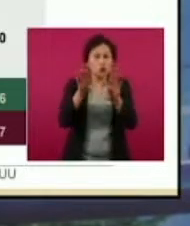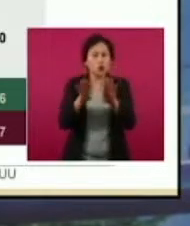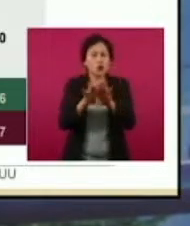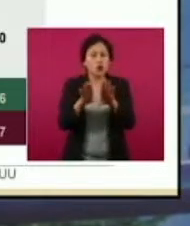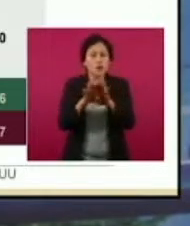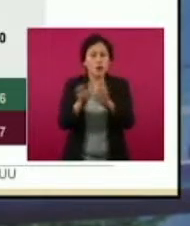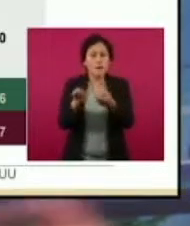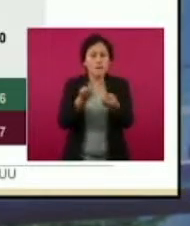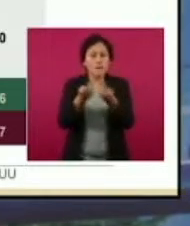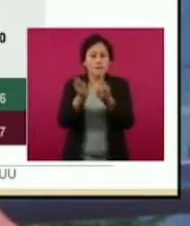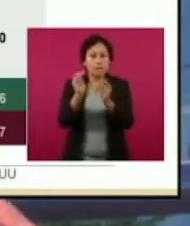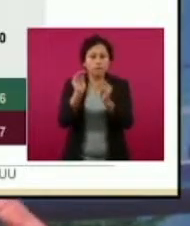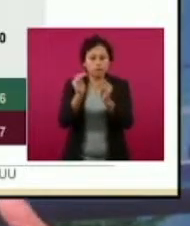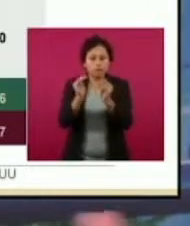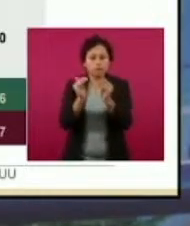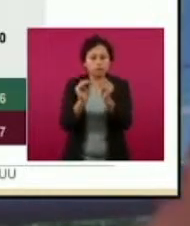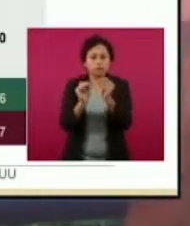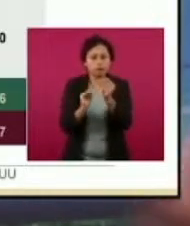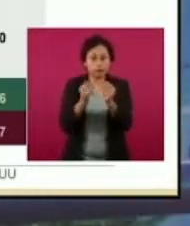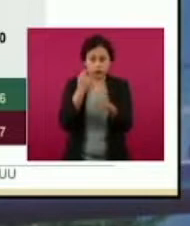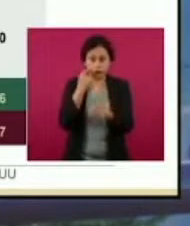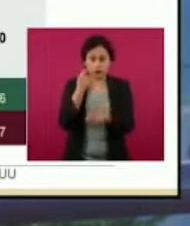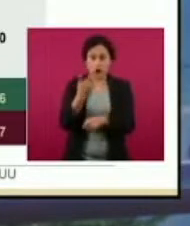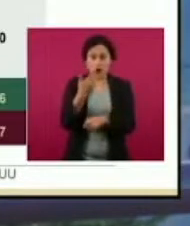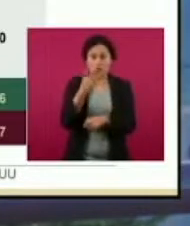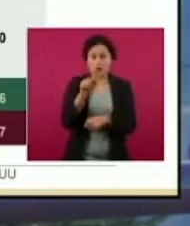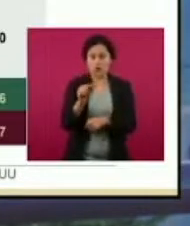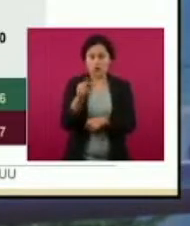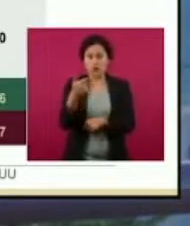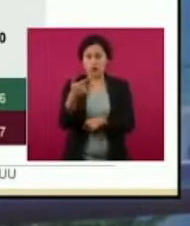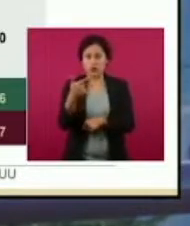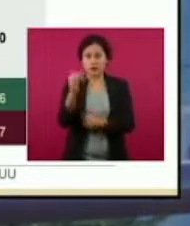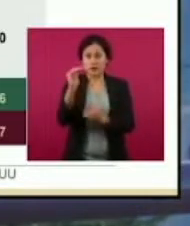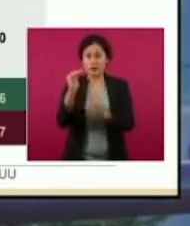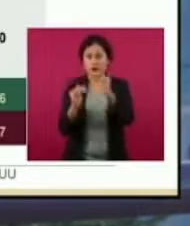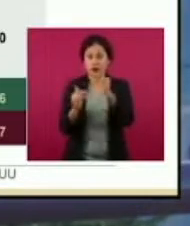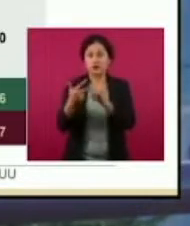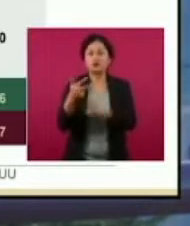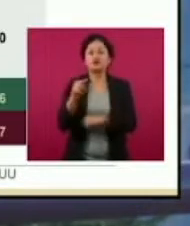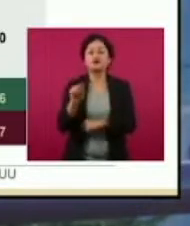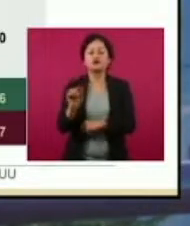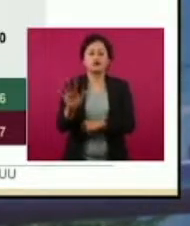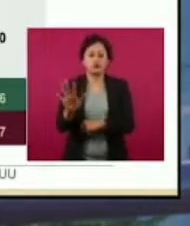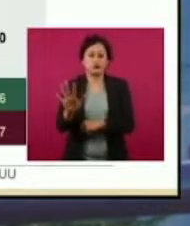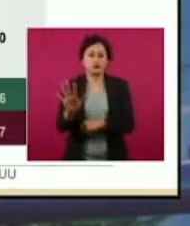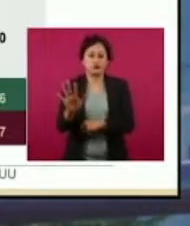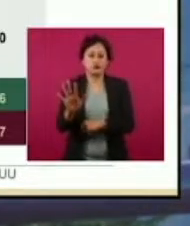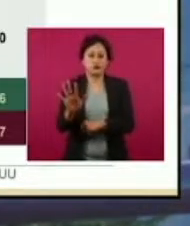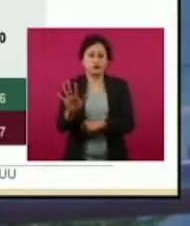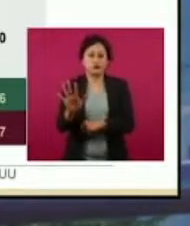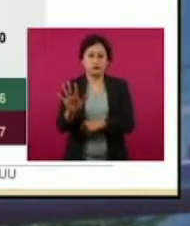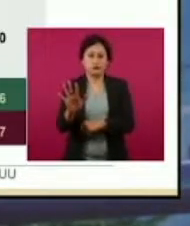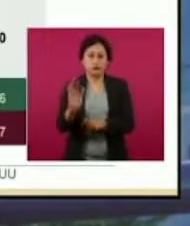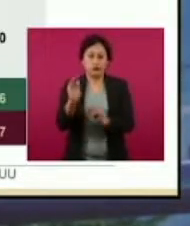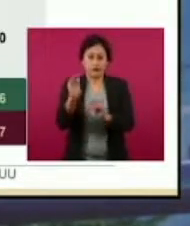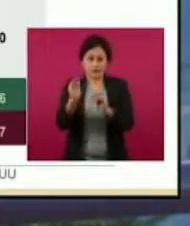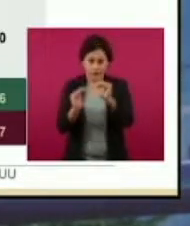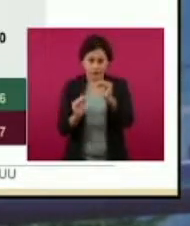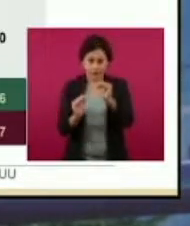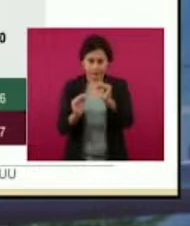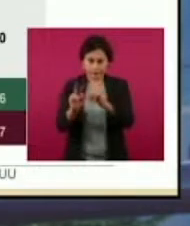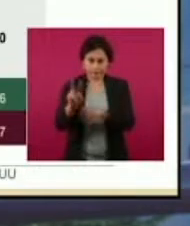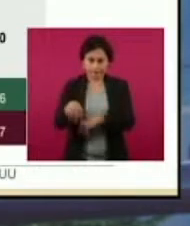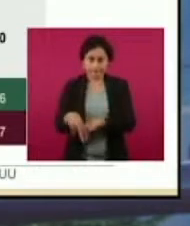Si usted los encuentra más caros pues busque usted la manera algunas tiendas lo están dando eso de